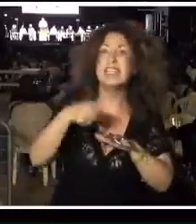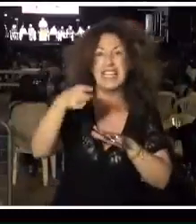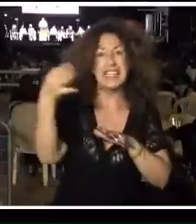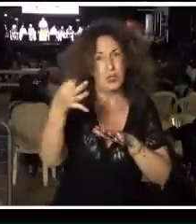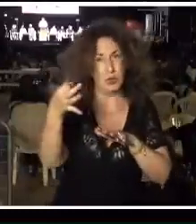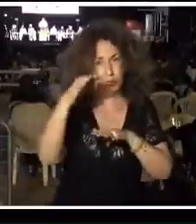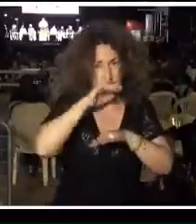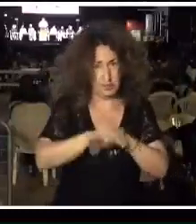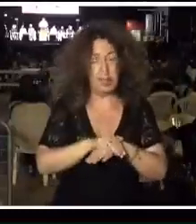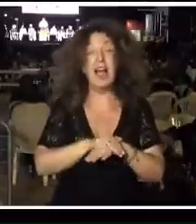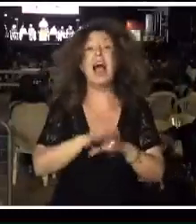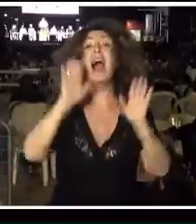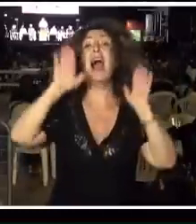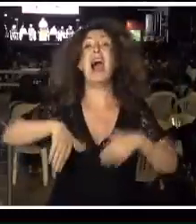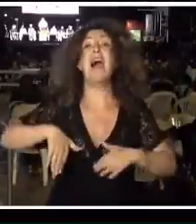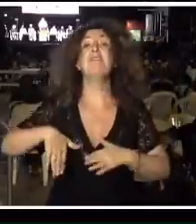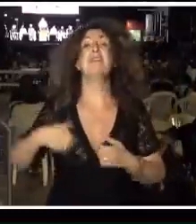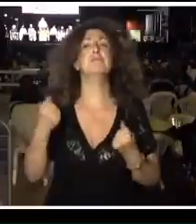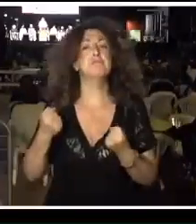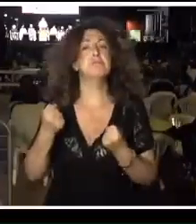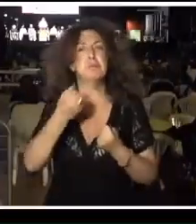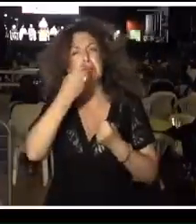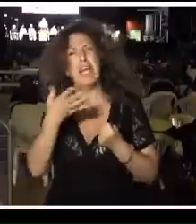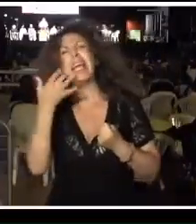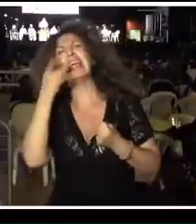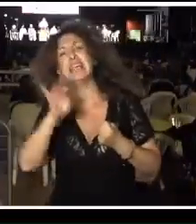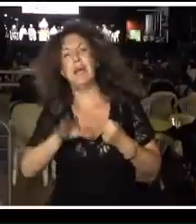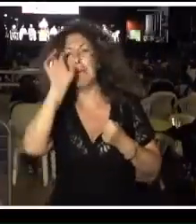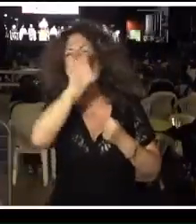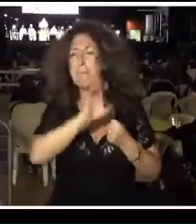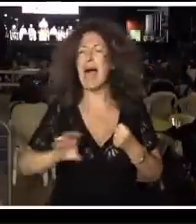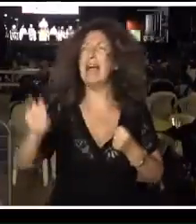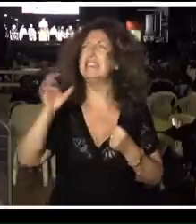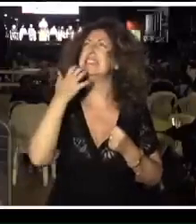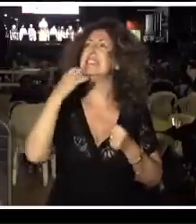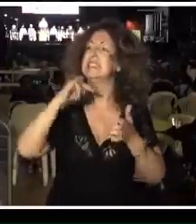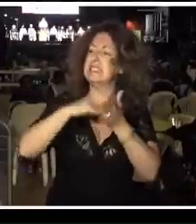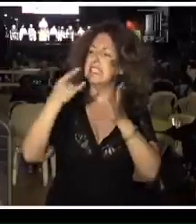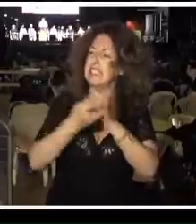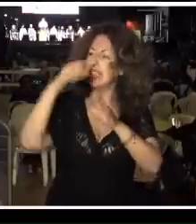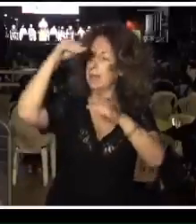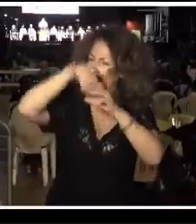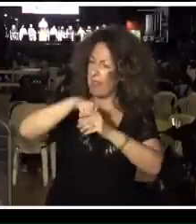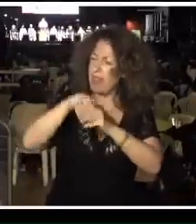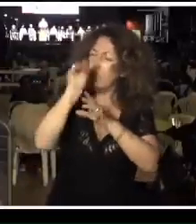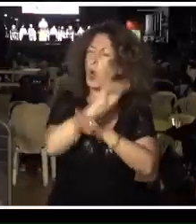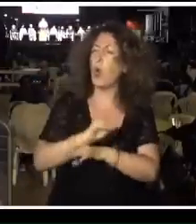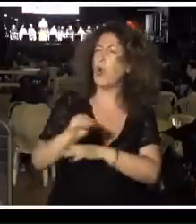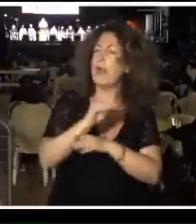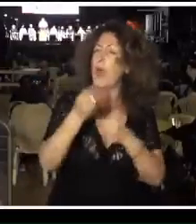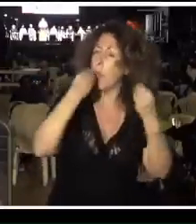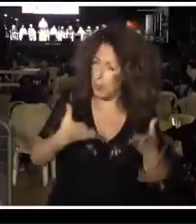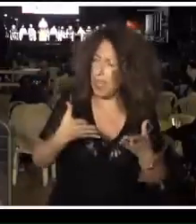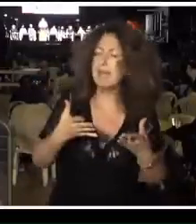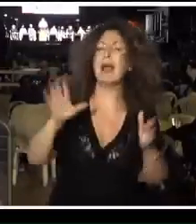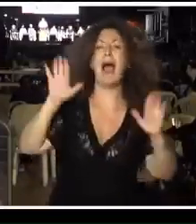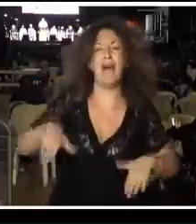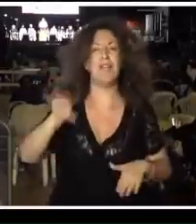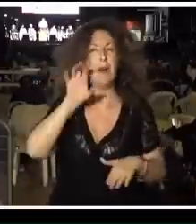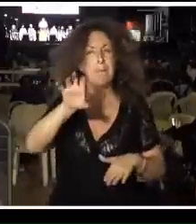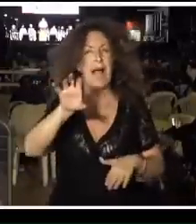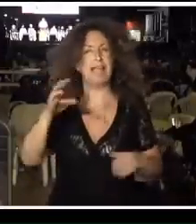Han resistido mejor los países que contaban con sistemas públicos de cuidados más sólidos, que no